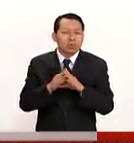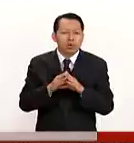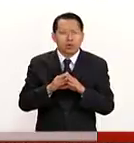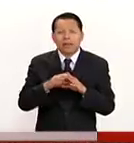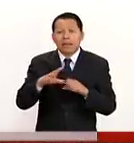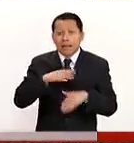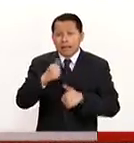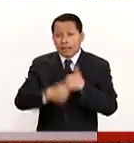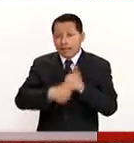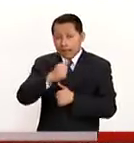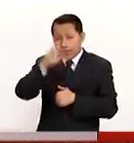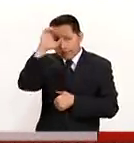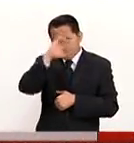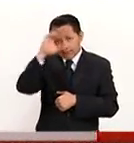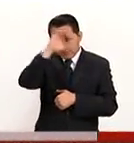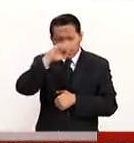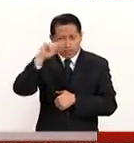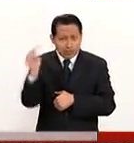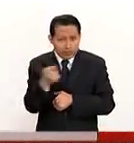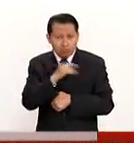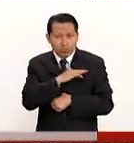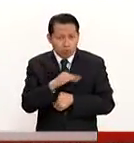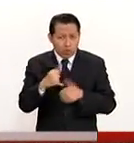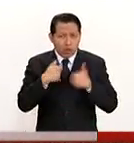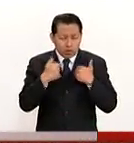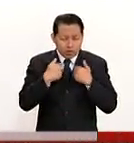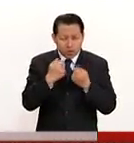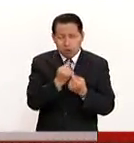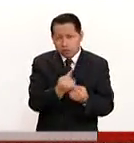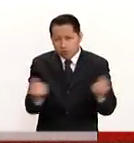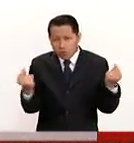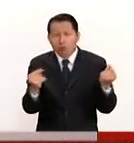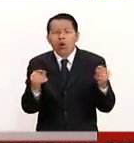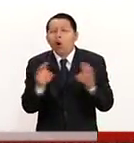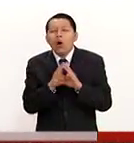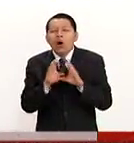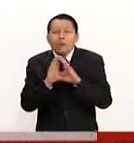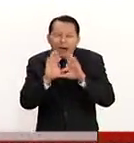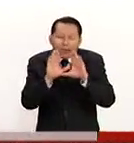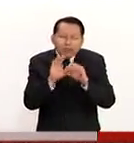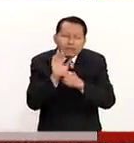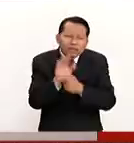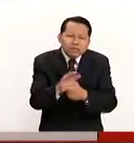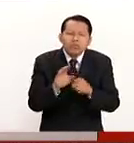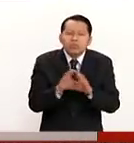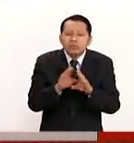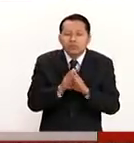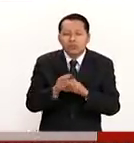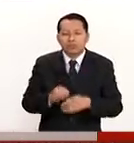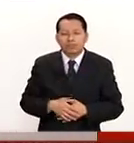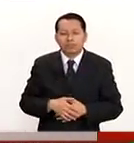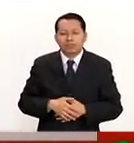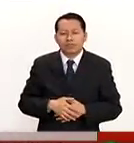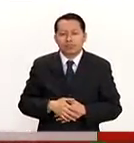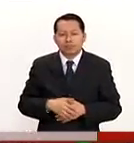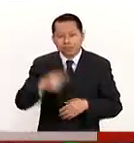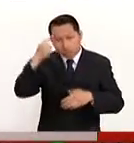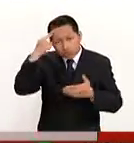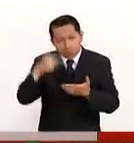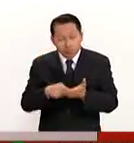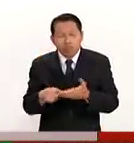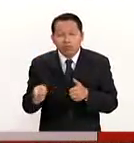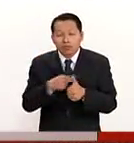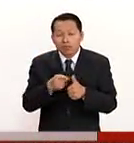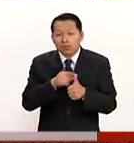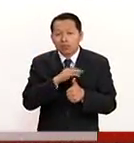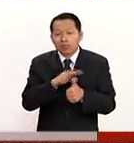carreras científicas y tecnológicas entre los jóvenes de este país? Bueno, pues yo creo que una primer cuestión